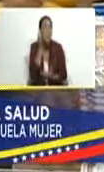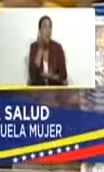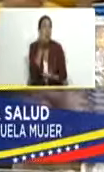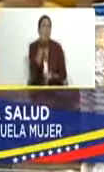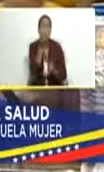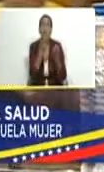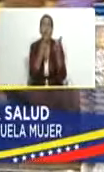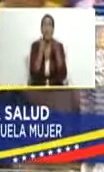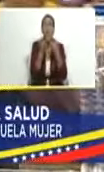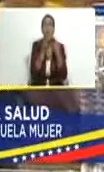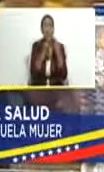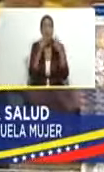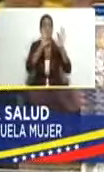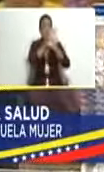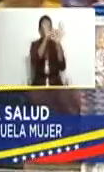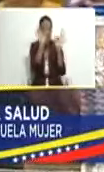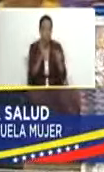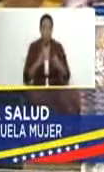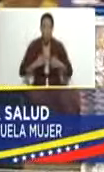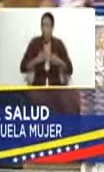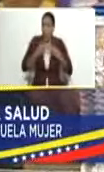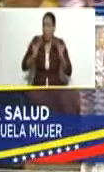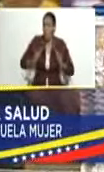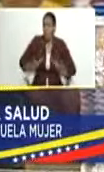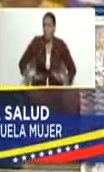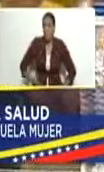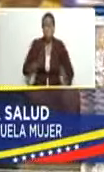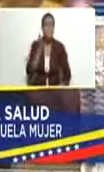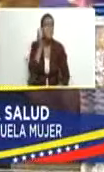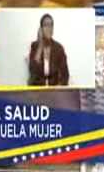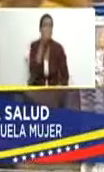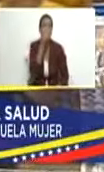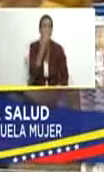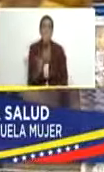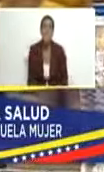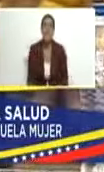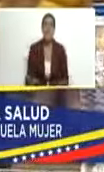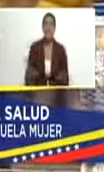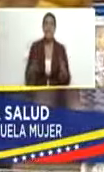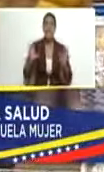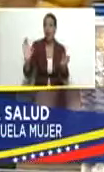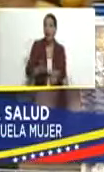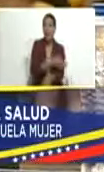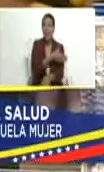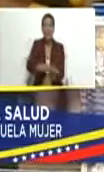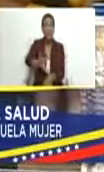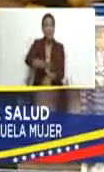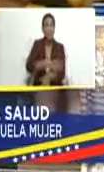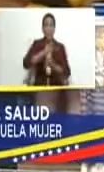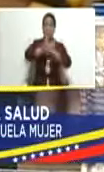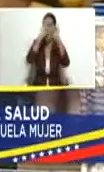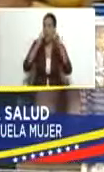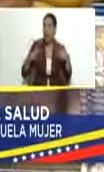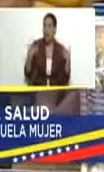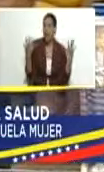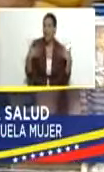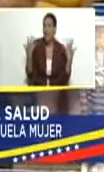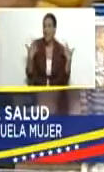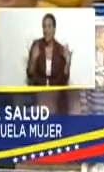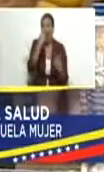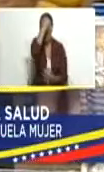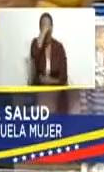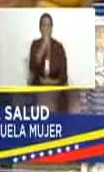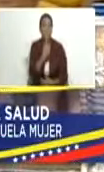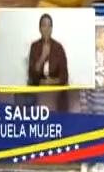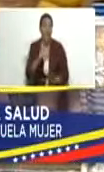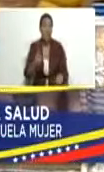esos colores, bellas todas las mujeres, con esas consignas, con esa alegría, lo que caracteriza a